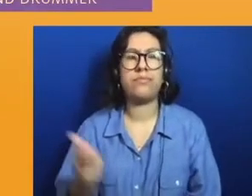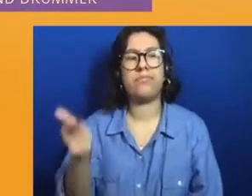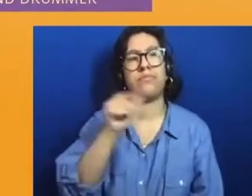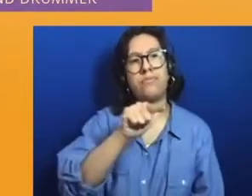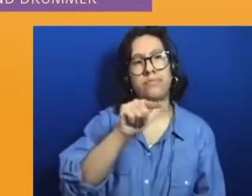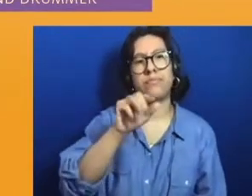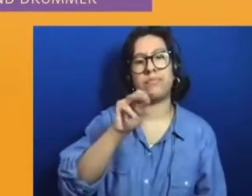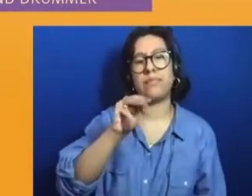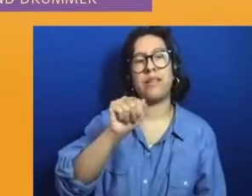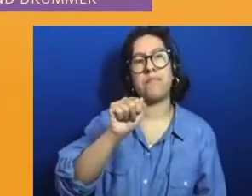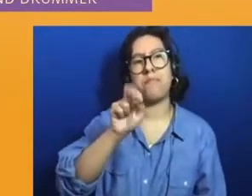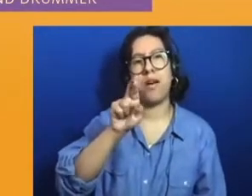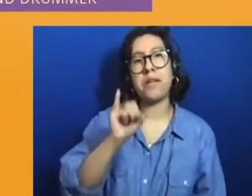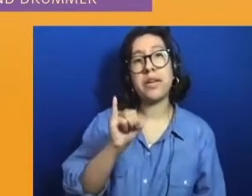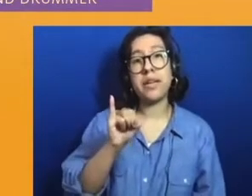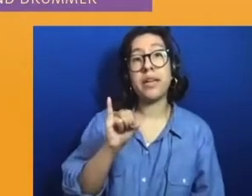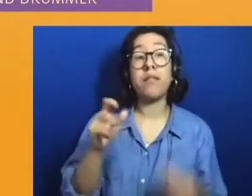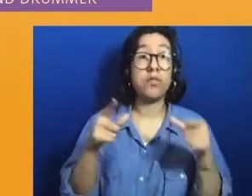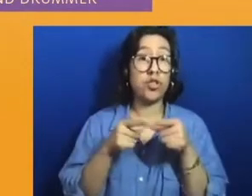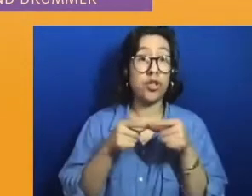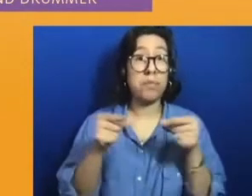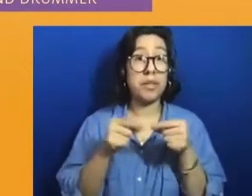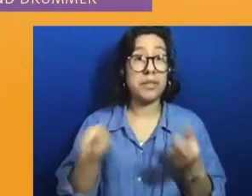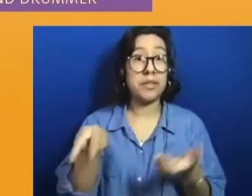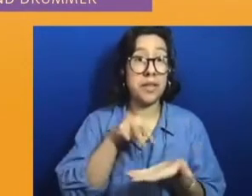Para la danza japonesa,